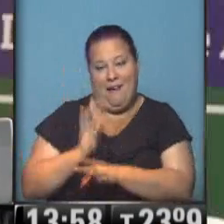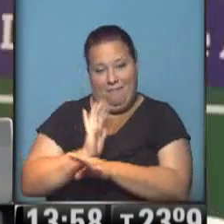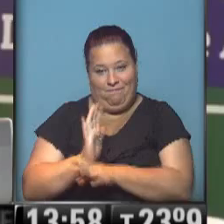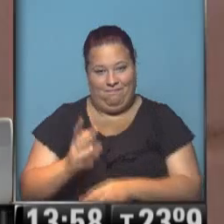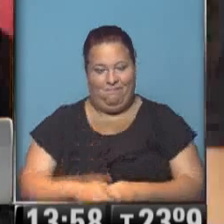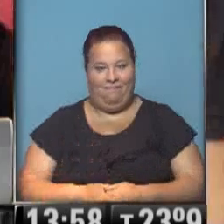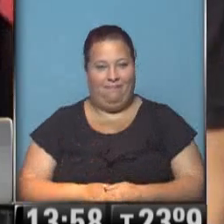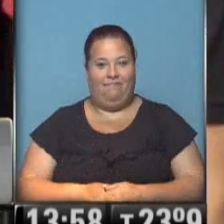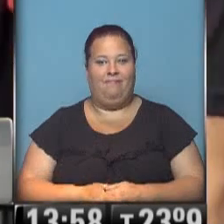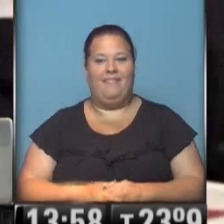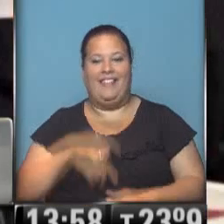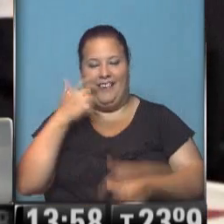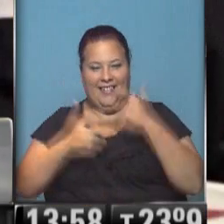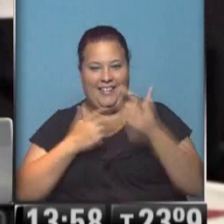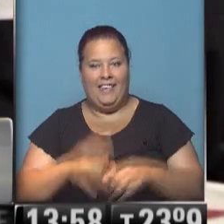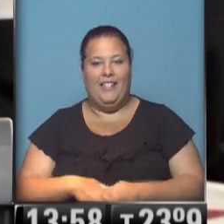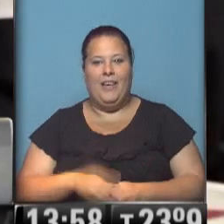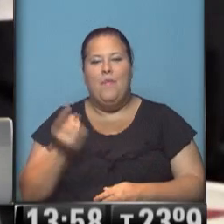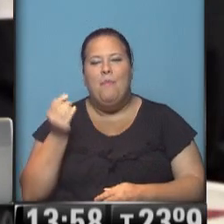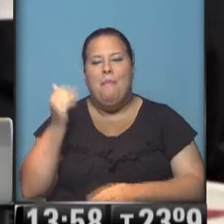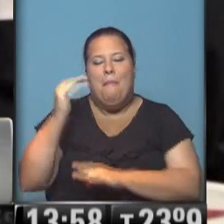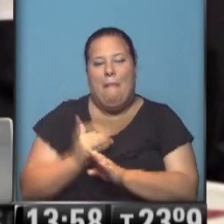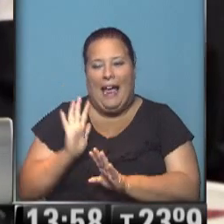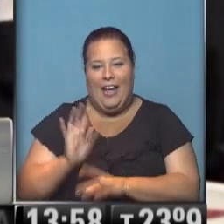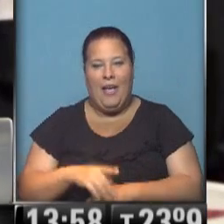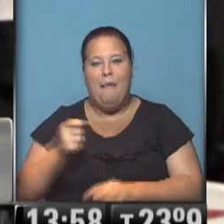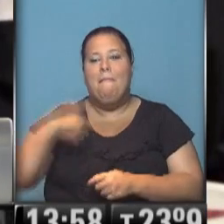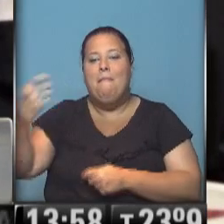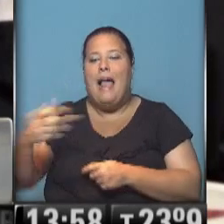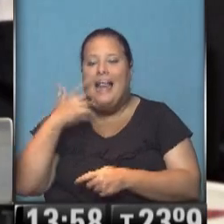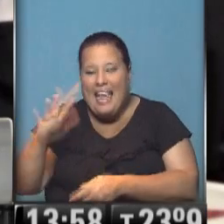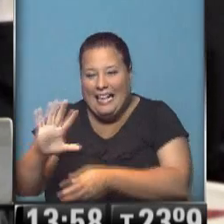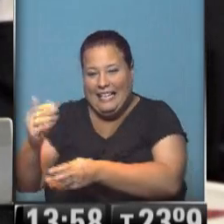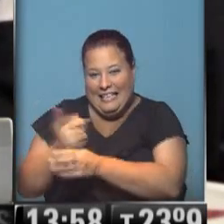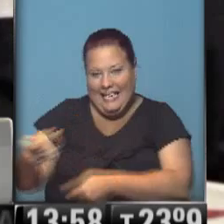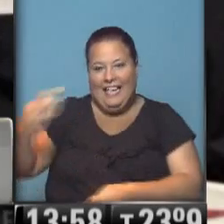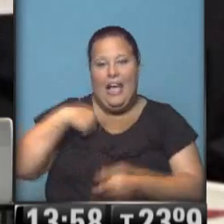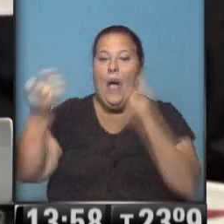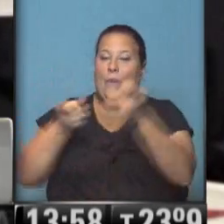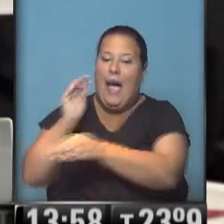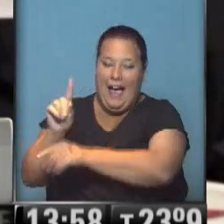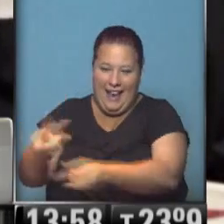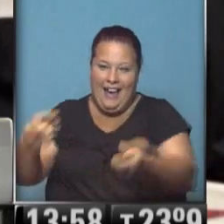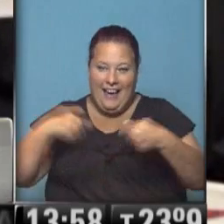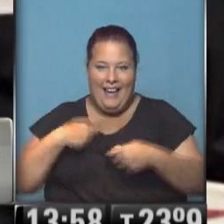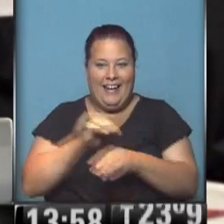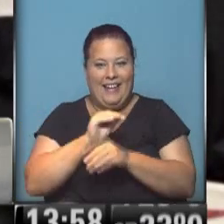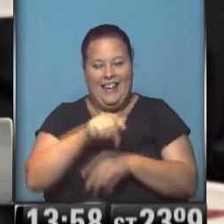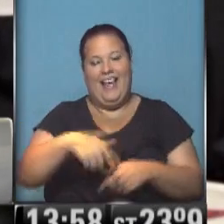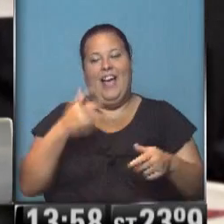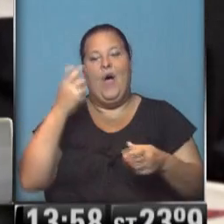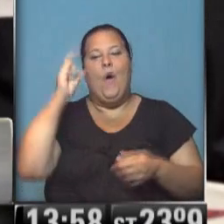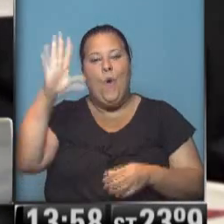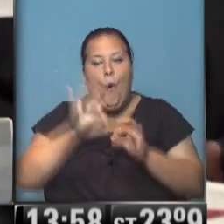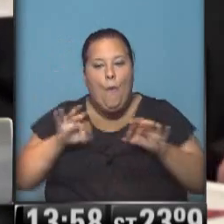hoy. Imperceptible. Dale un poquito menos de plata a tu nieto para que vaya a bailar y